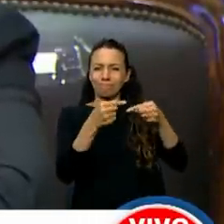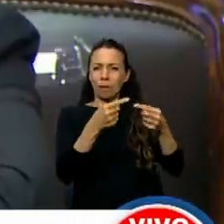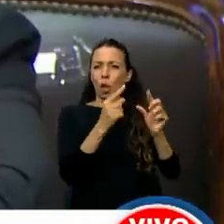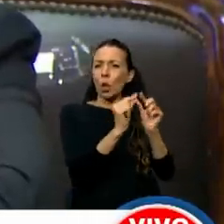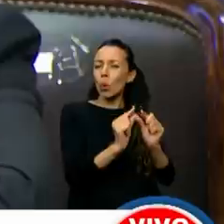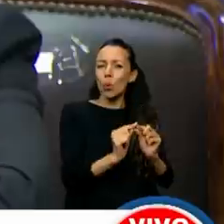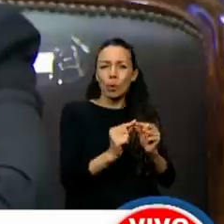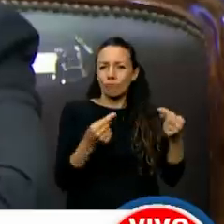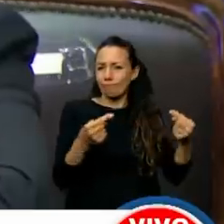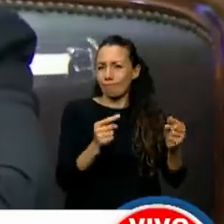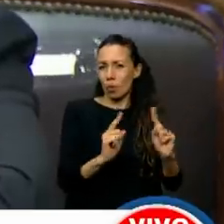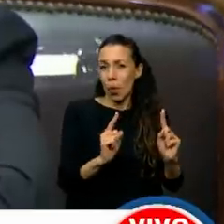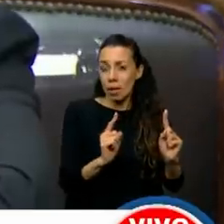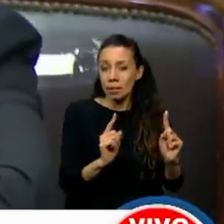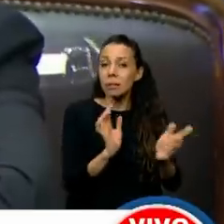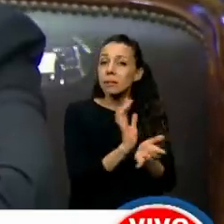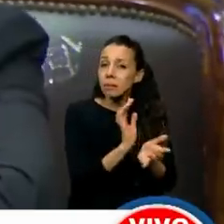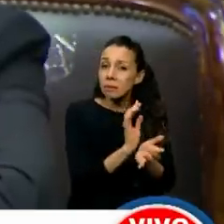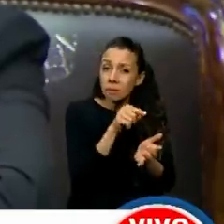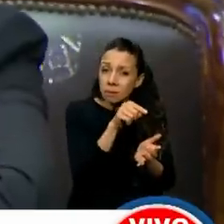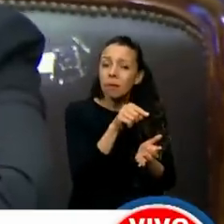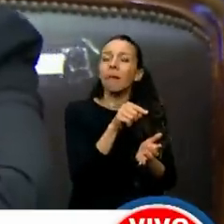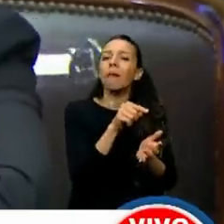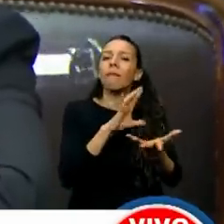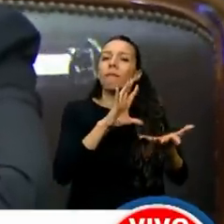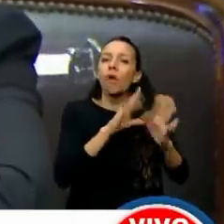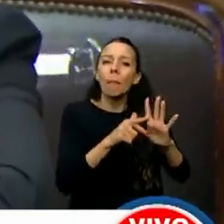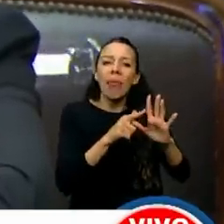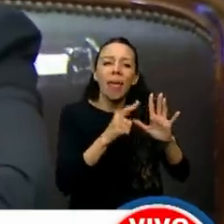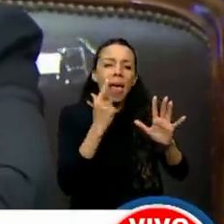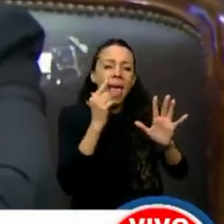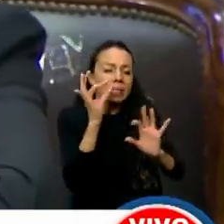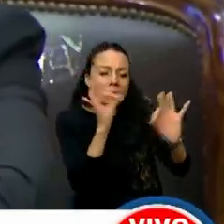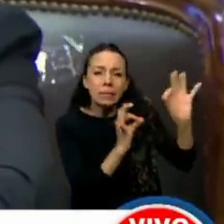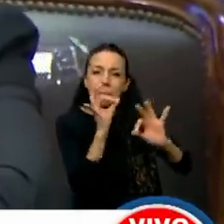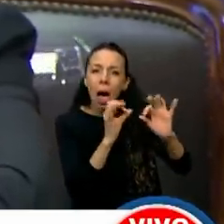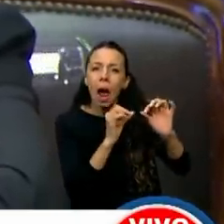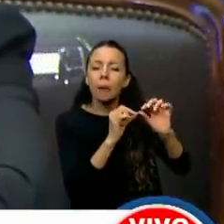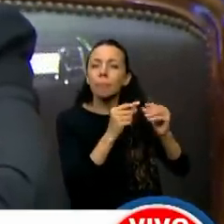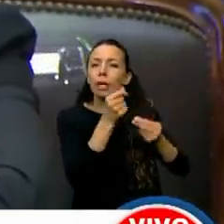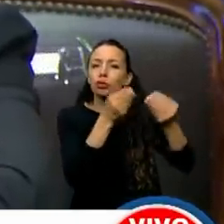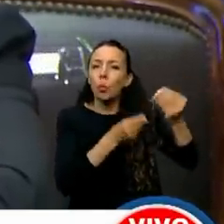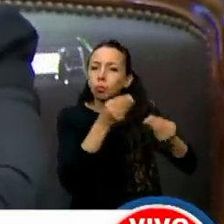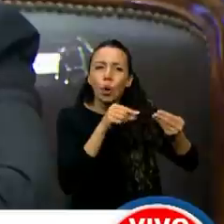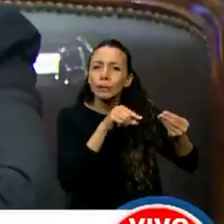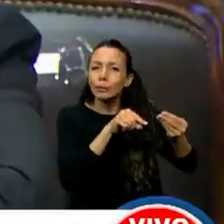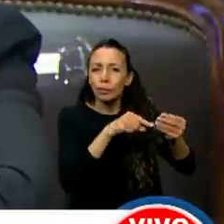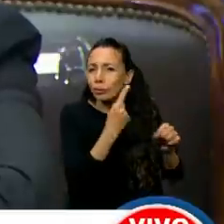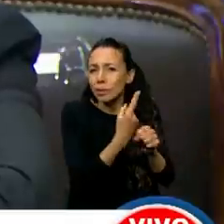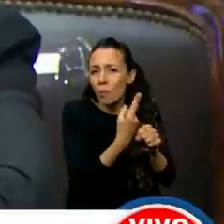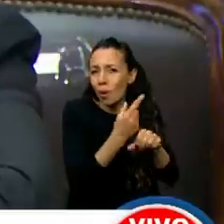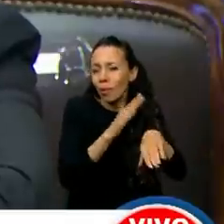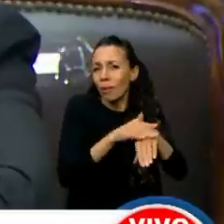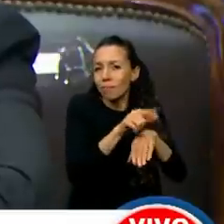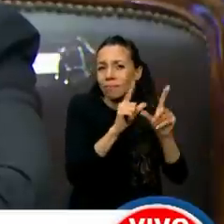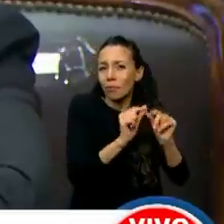afectan la calidad técnica de presupuestación pero lo más preocupante o por lo menos lo que más